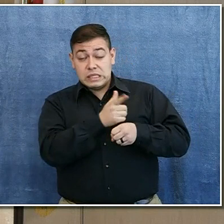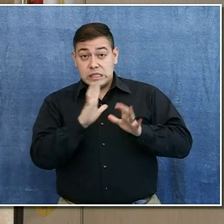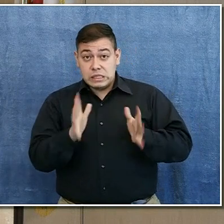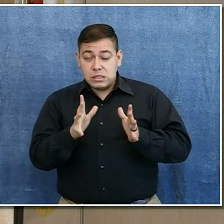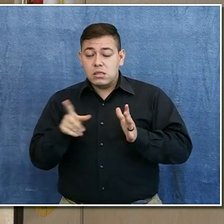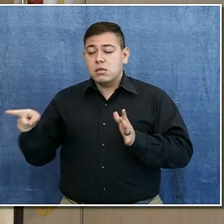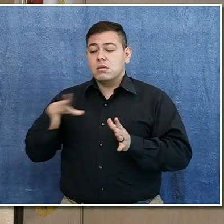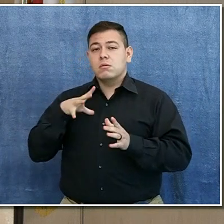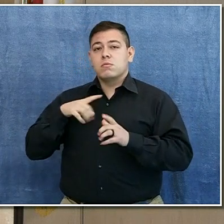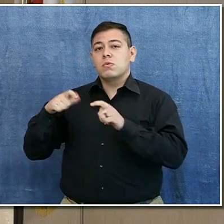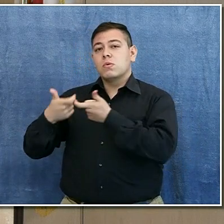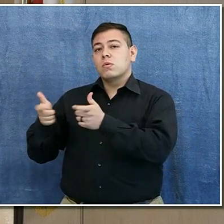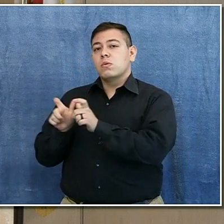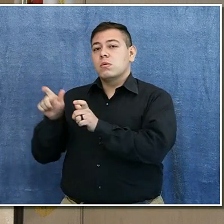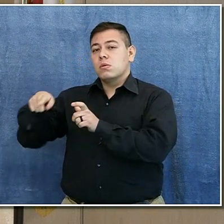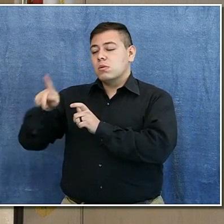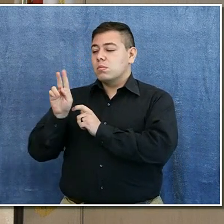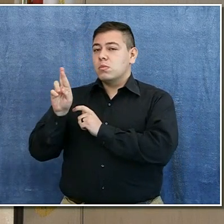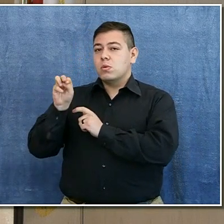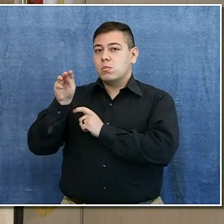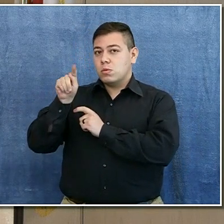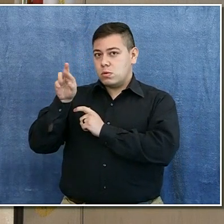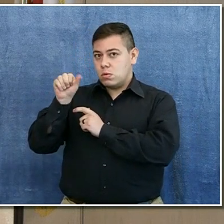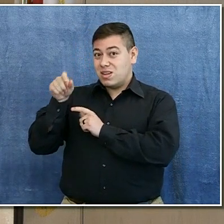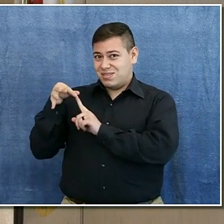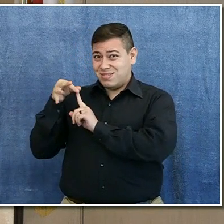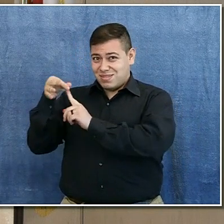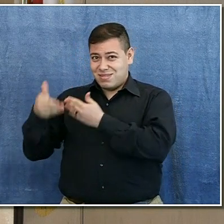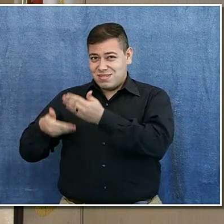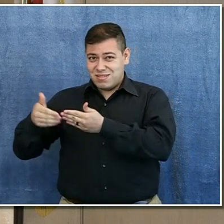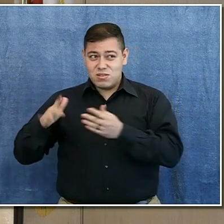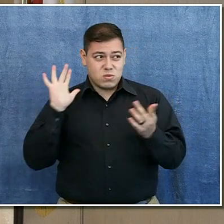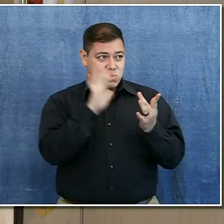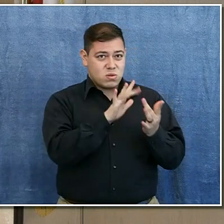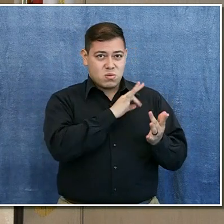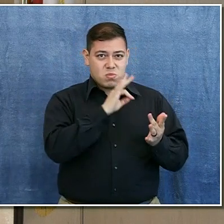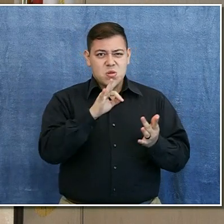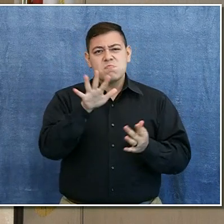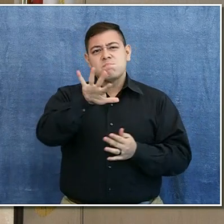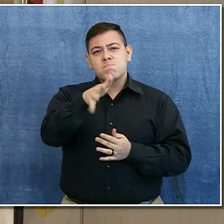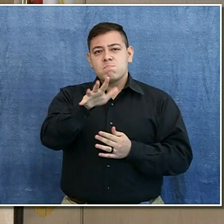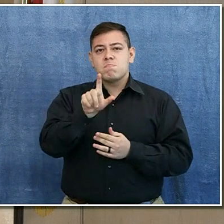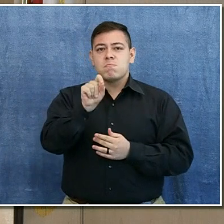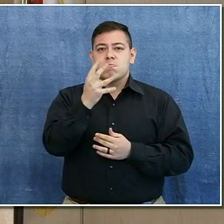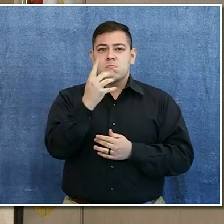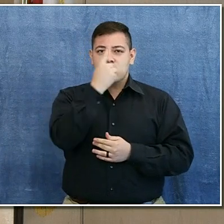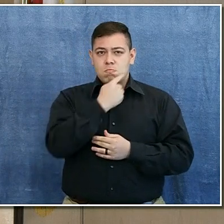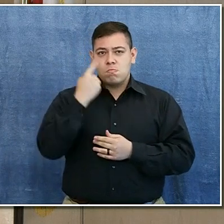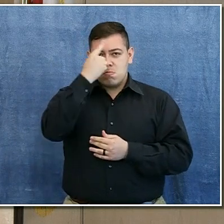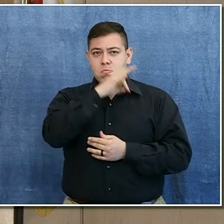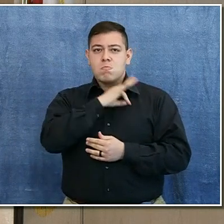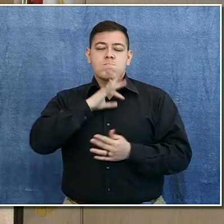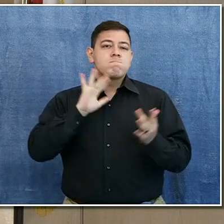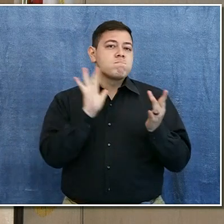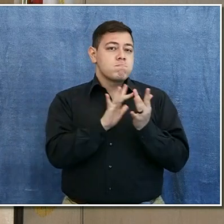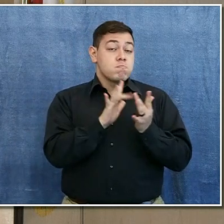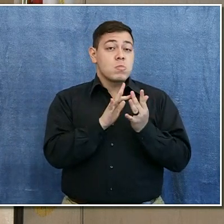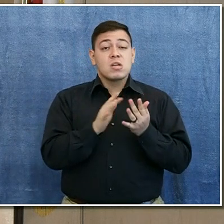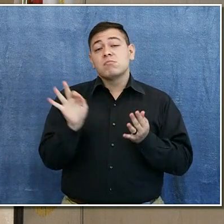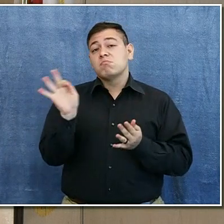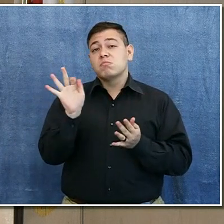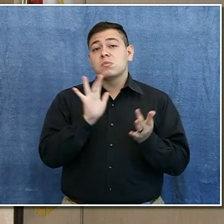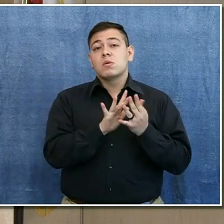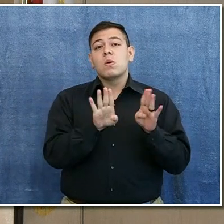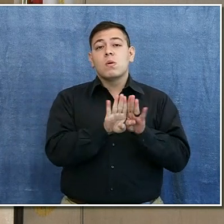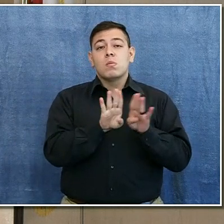promotoras reciben datos de caso. Promotoras proceden a contactar al individuo dentro de 24 horas. Esto puede ser